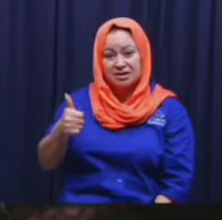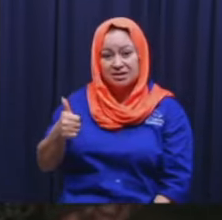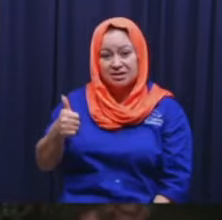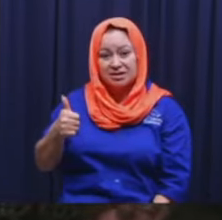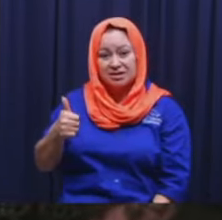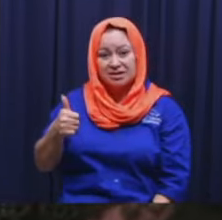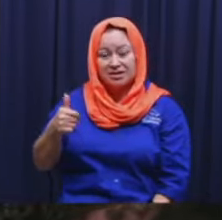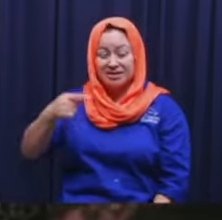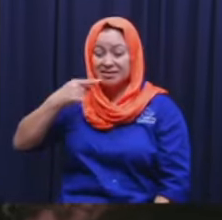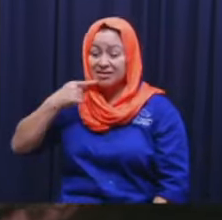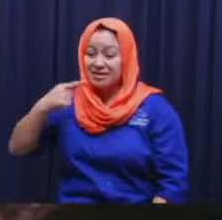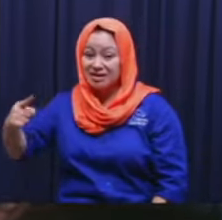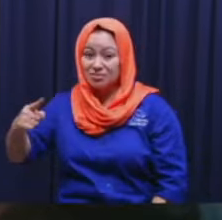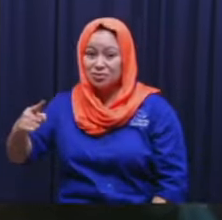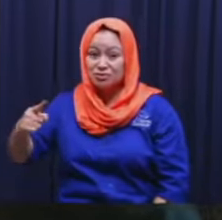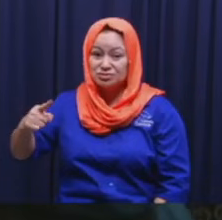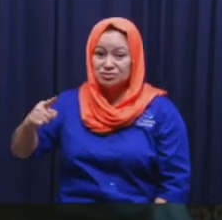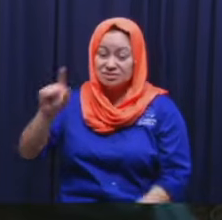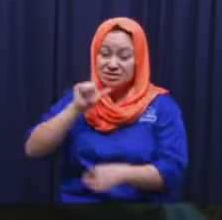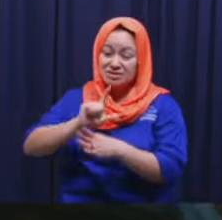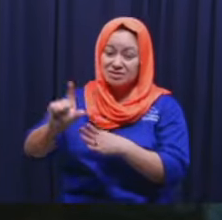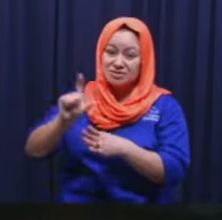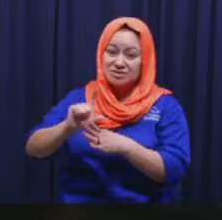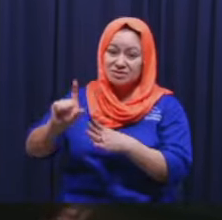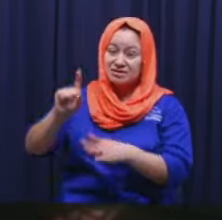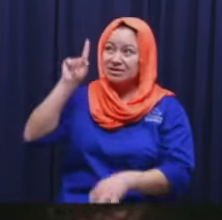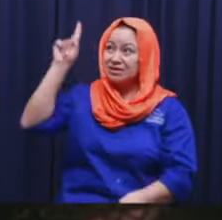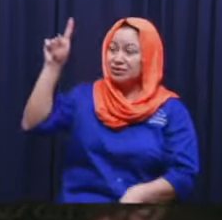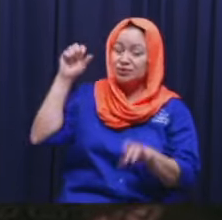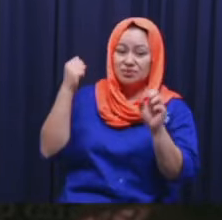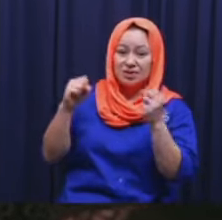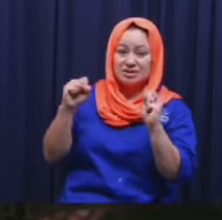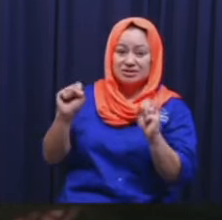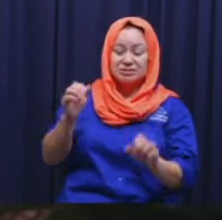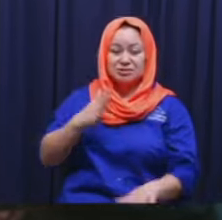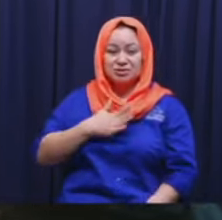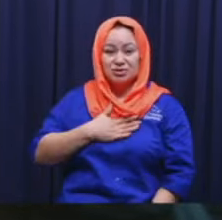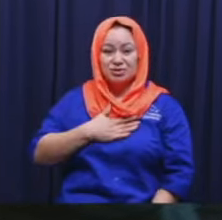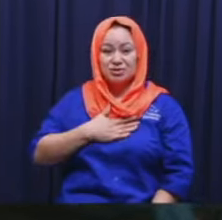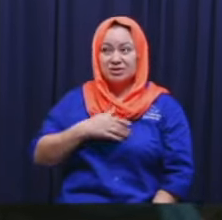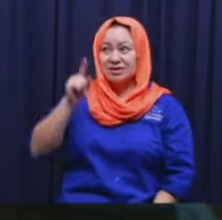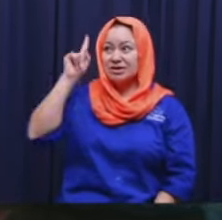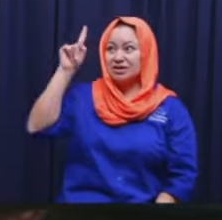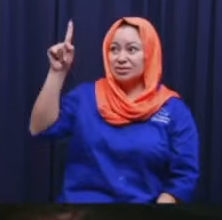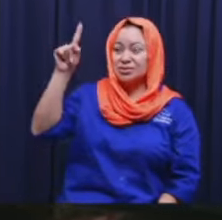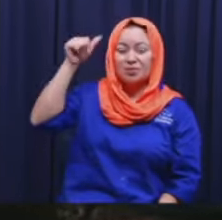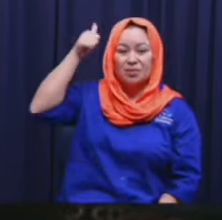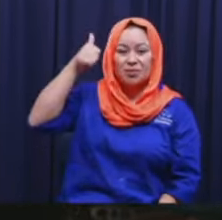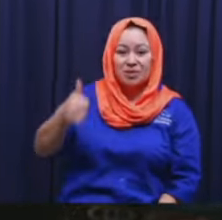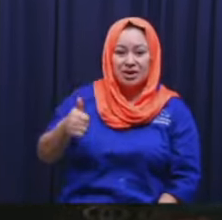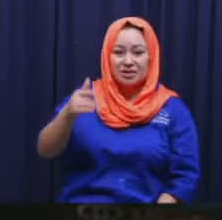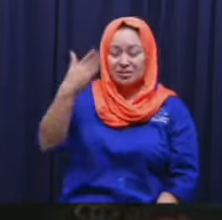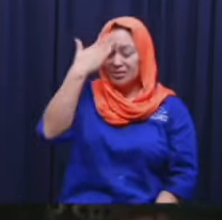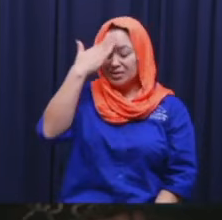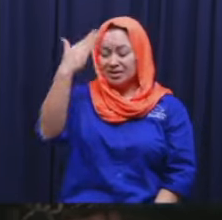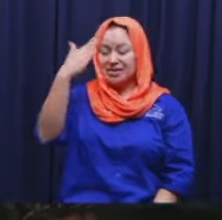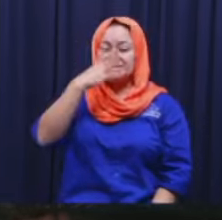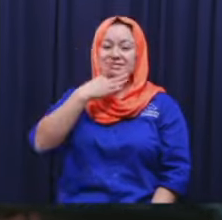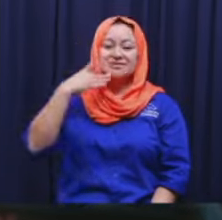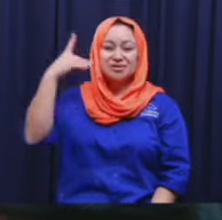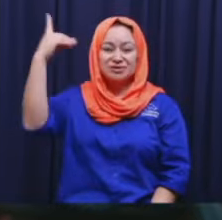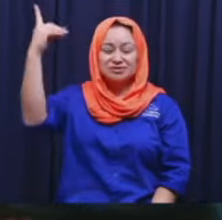lo bueno que tú eres, Señor. En el nombre de Jesús, gracias. Gracias, buen Dios.